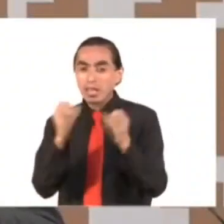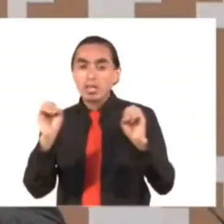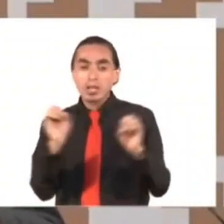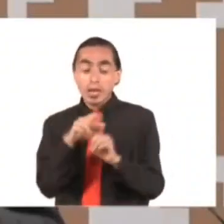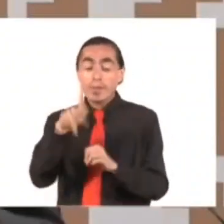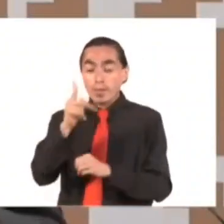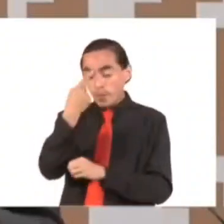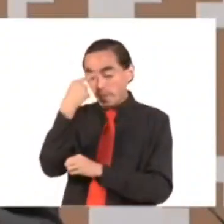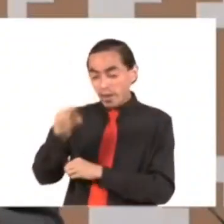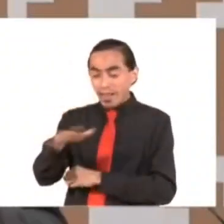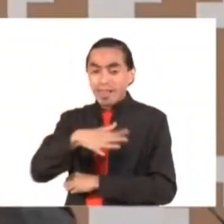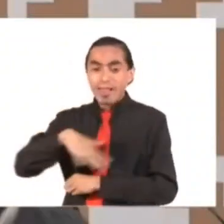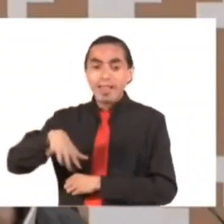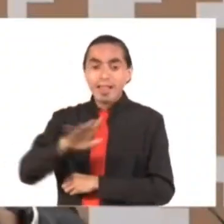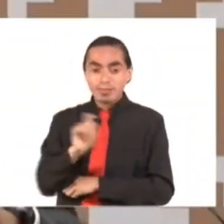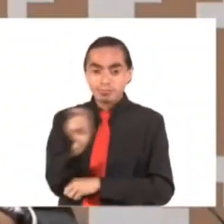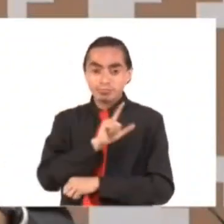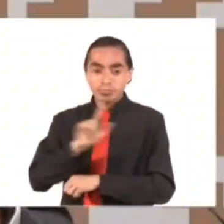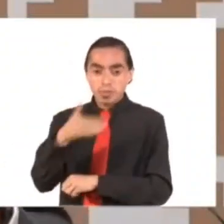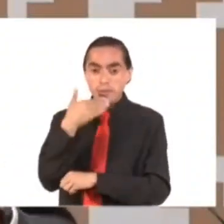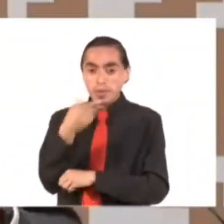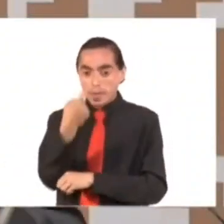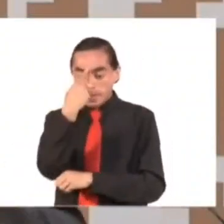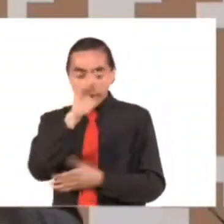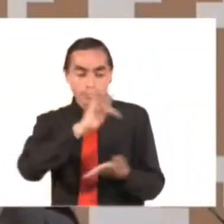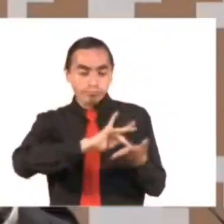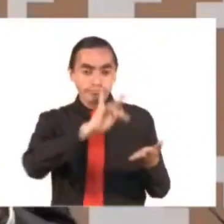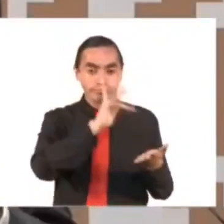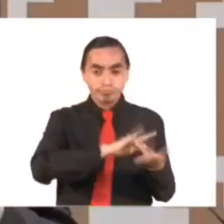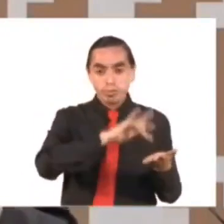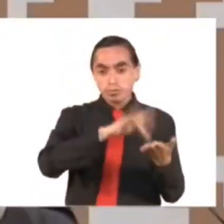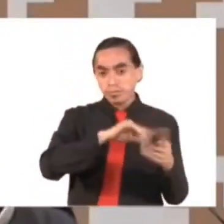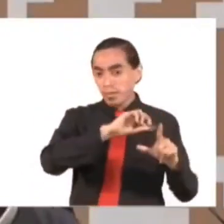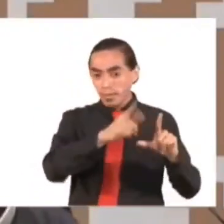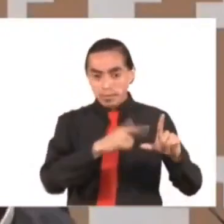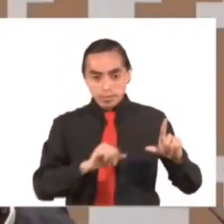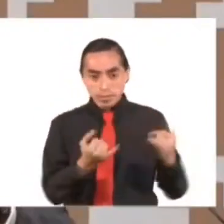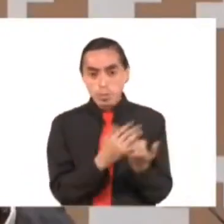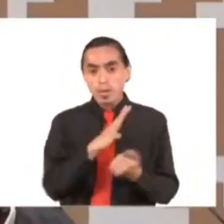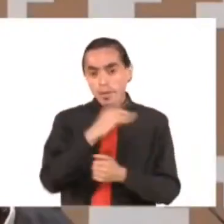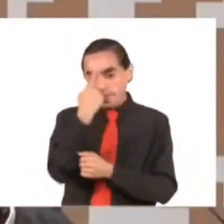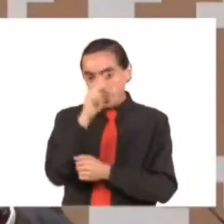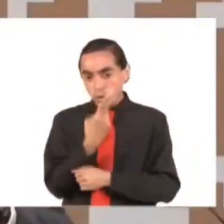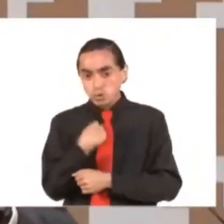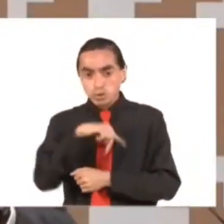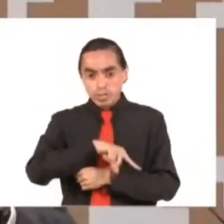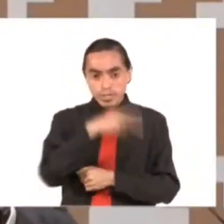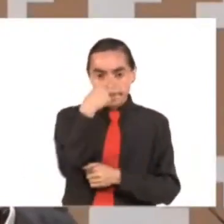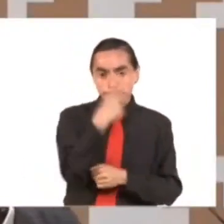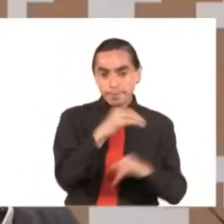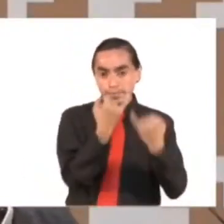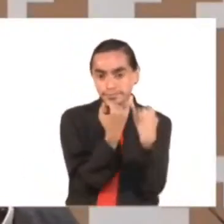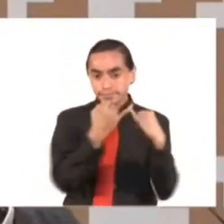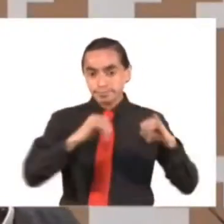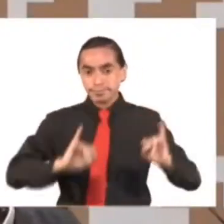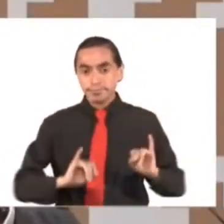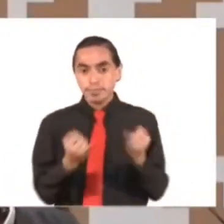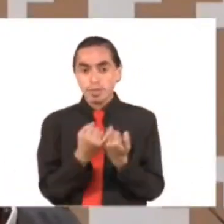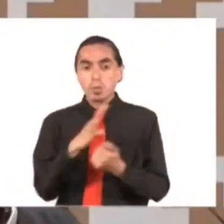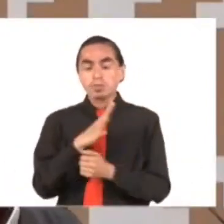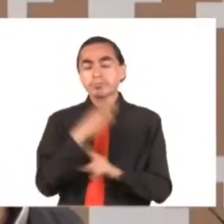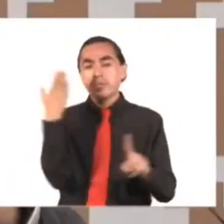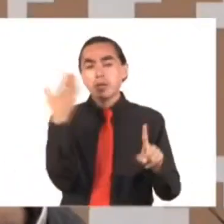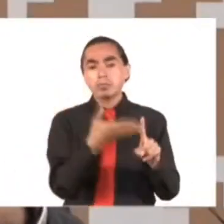en la solución de problemas nacionales que contribuyan a una independencia que debemos tener en México, que se trate